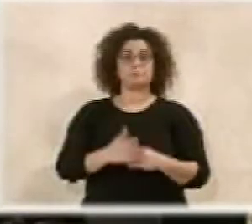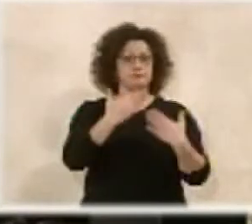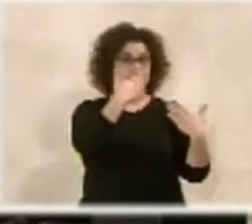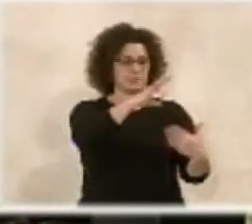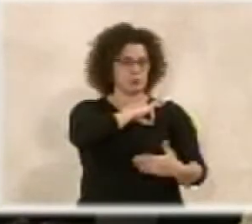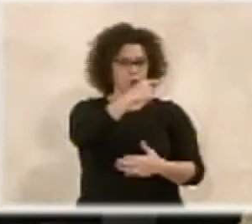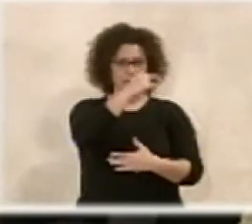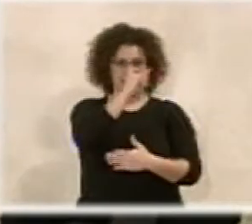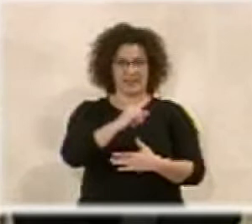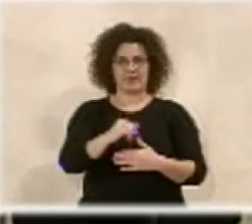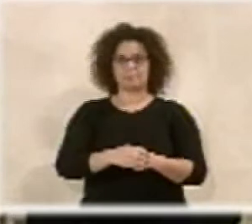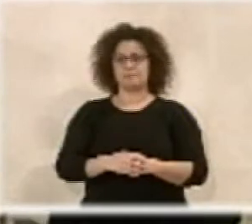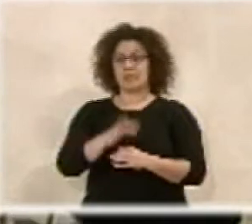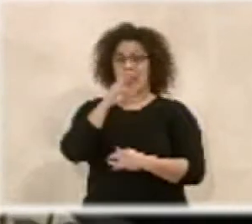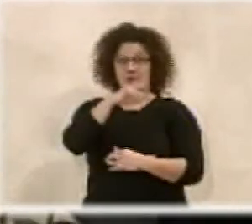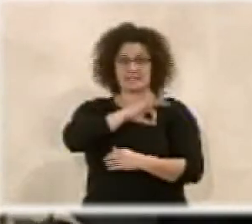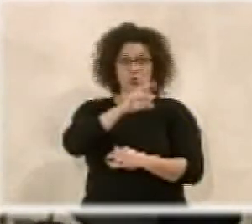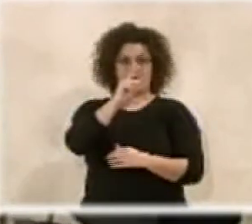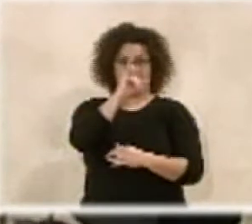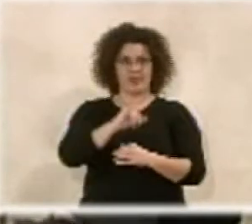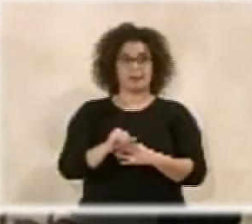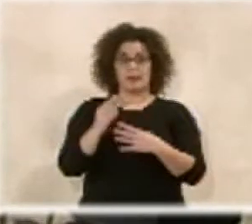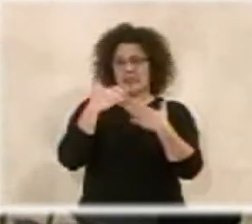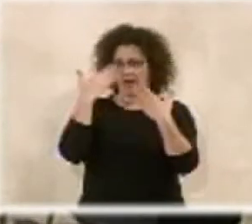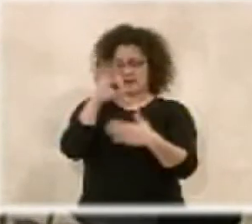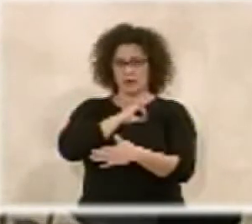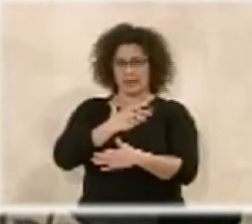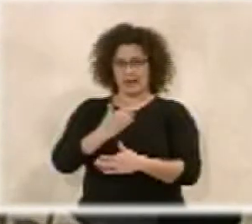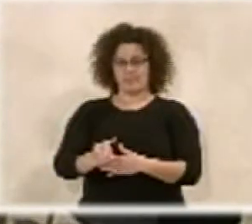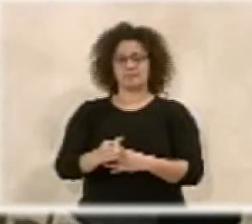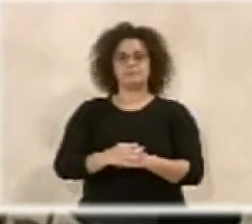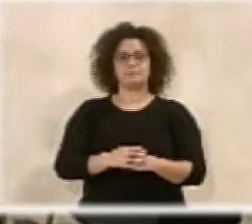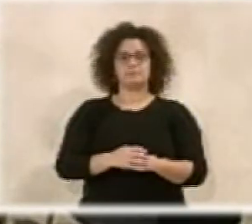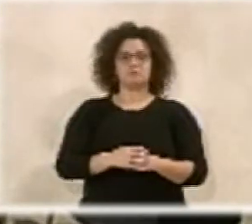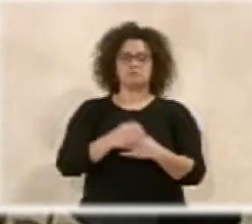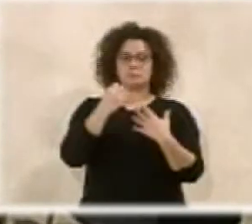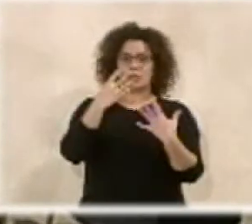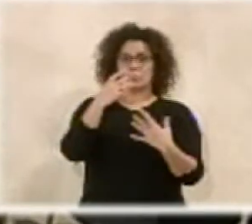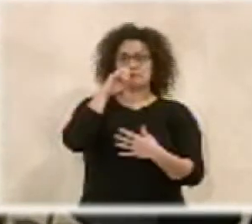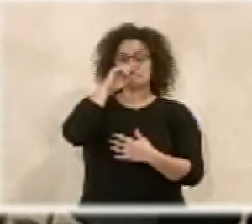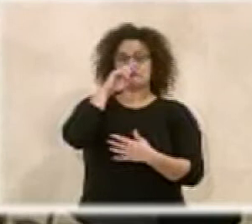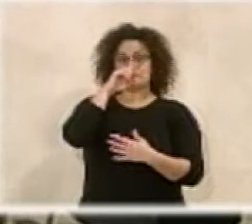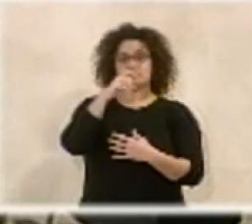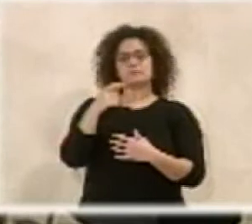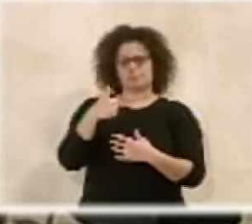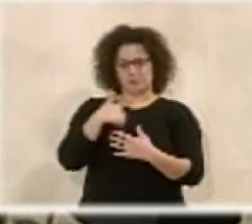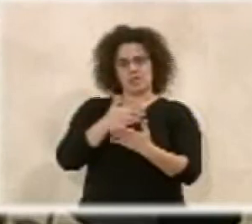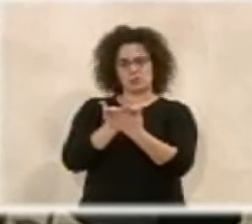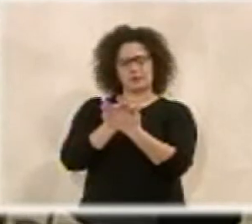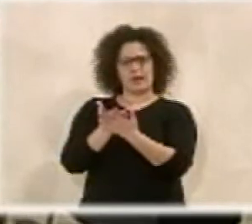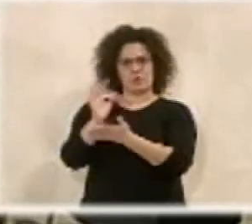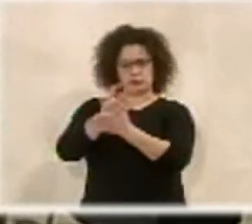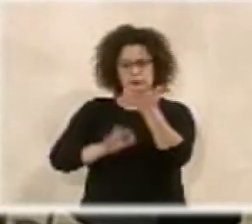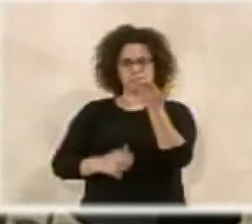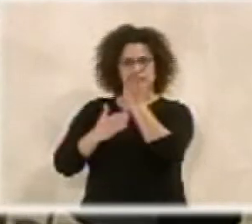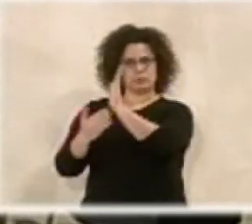Muchas gracias, señor Gutiérrez. Ahora sí, señor Díaz. Gracias, señor alcalde. Bueno, nosotros ya habíamos solicitado por escrito el